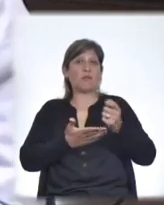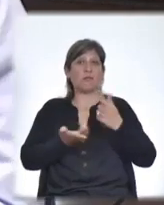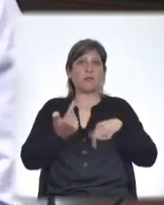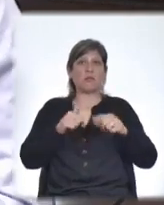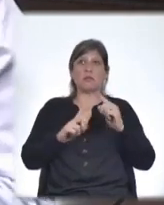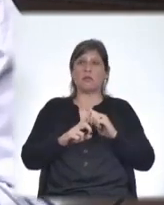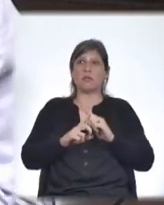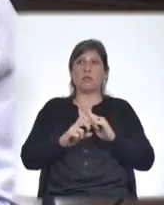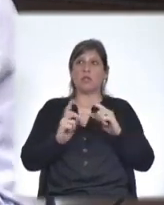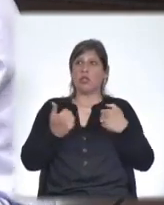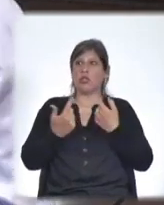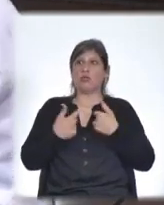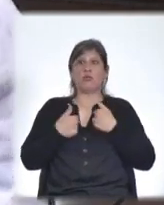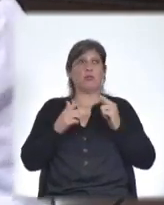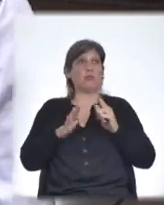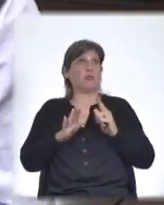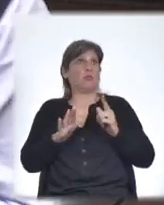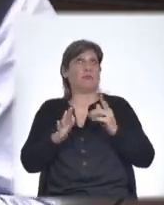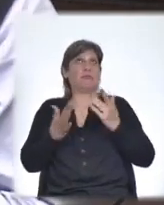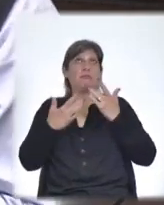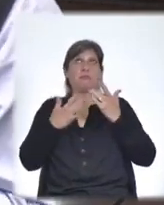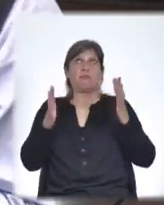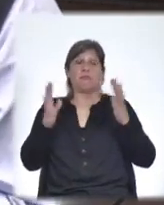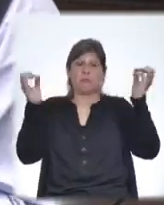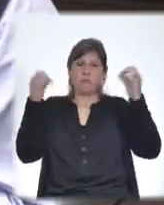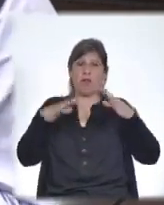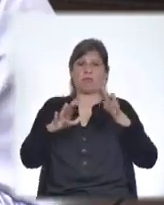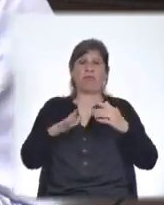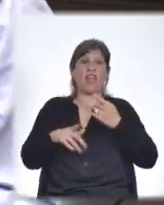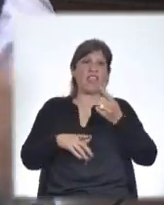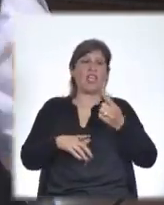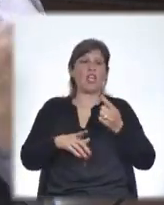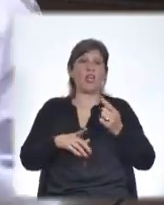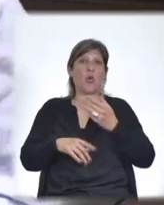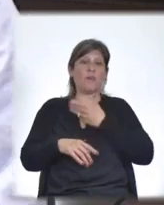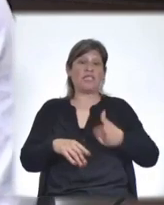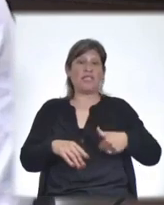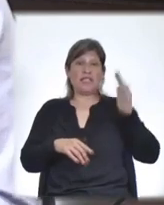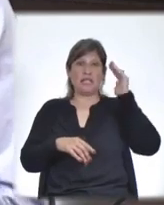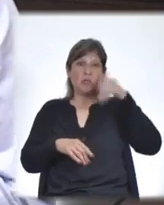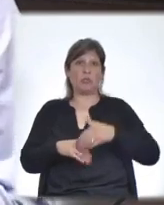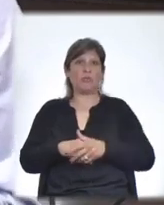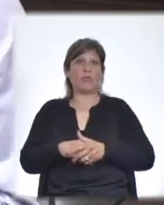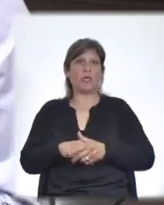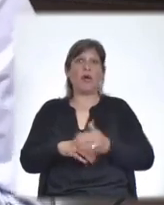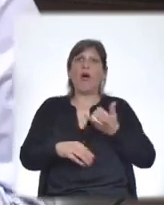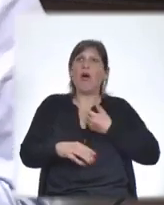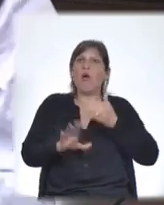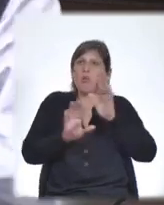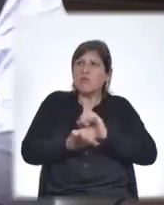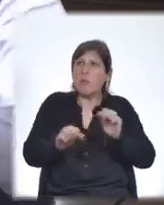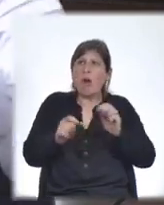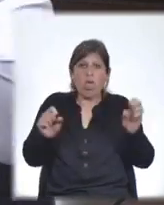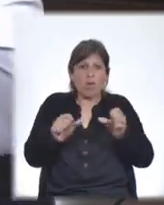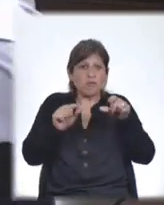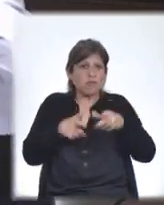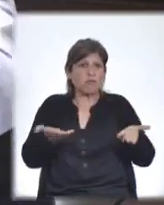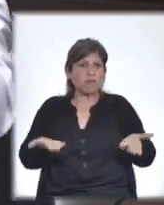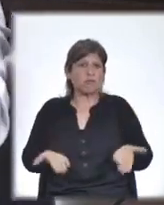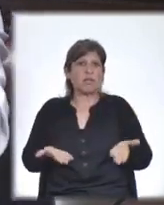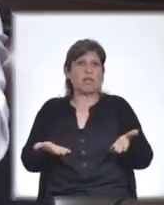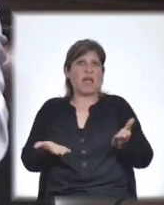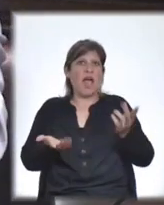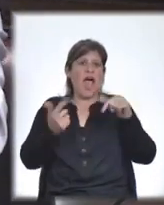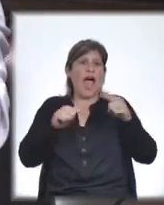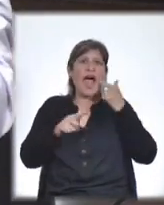alguna vez algún señor presidente de la República. ¿Cómo es posible que se haga esto? Ahí está acá viene la